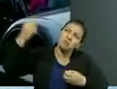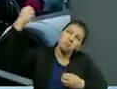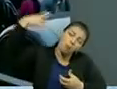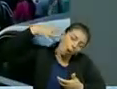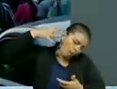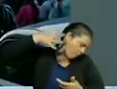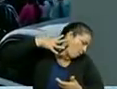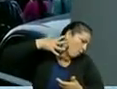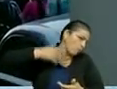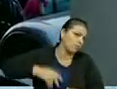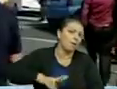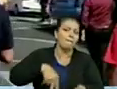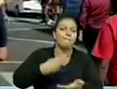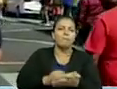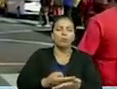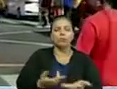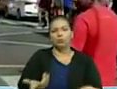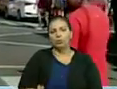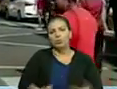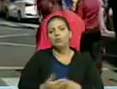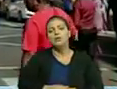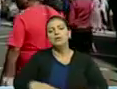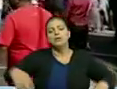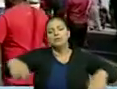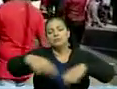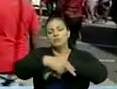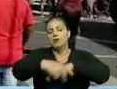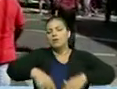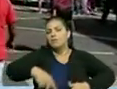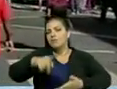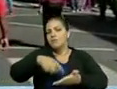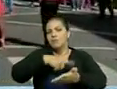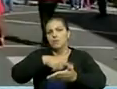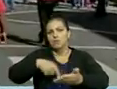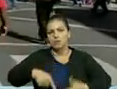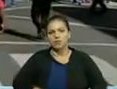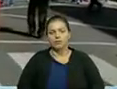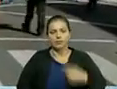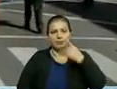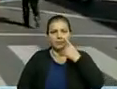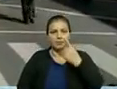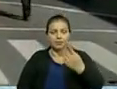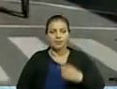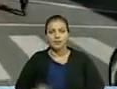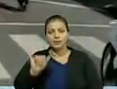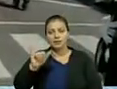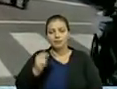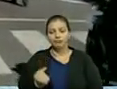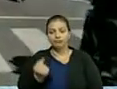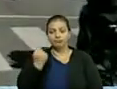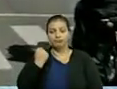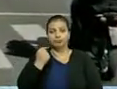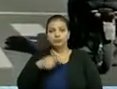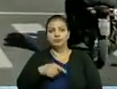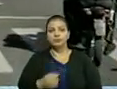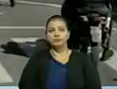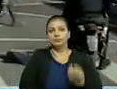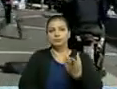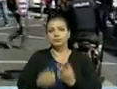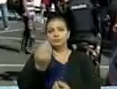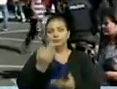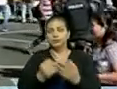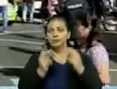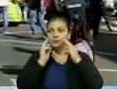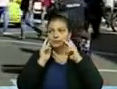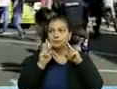material plástico que ha sido quemado durante el flagelo del pasado sábado. Pero en cuanto a las calles, les mostramos lo